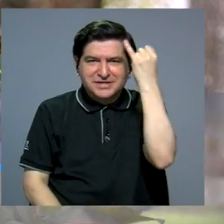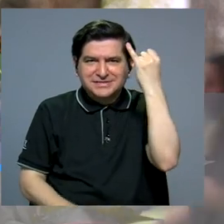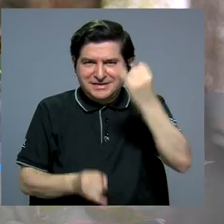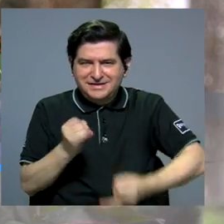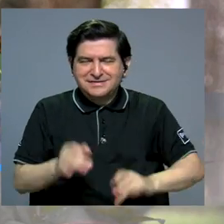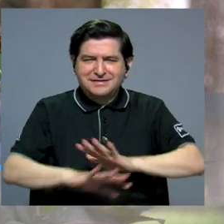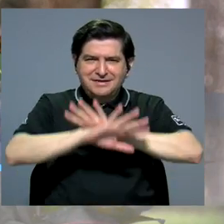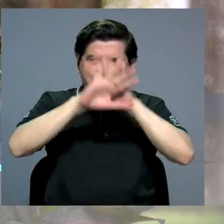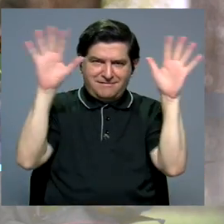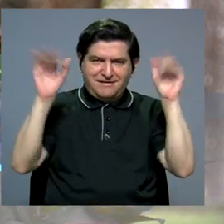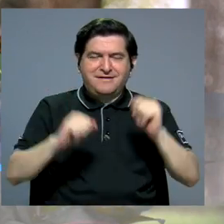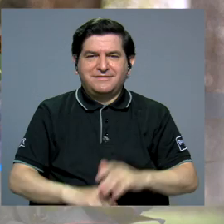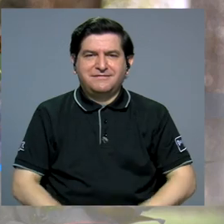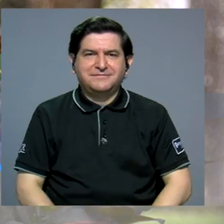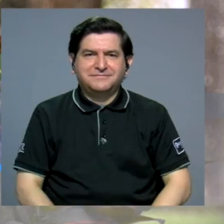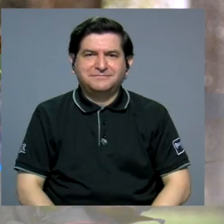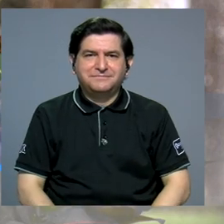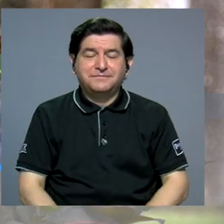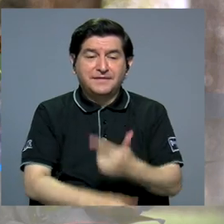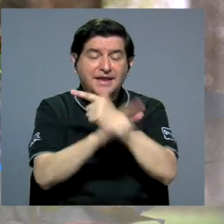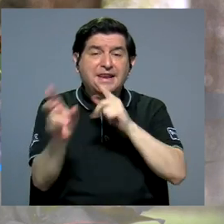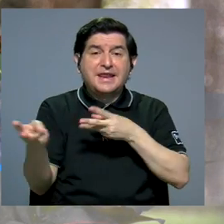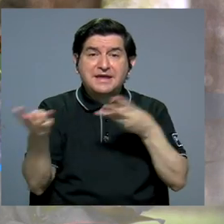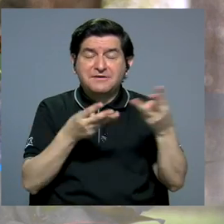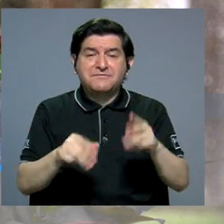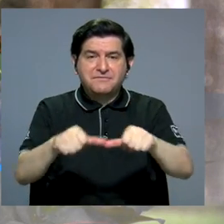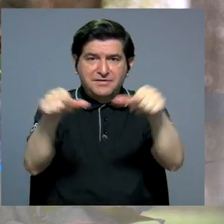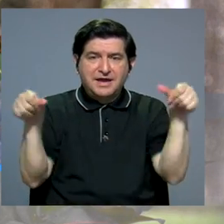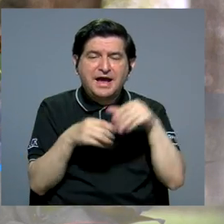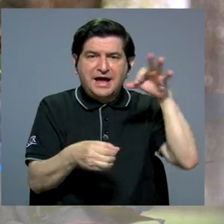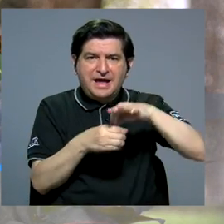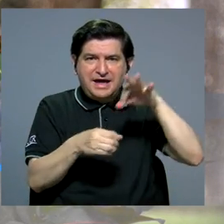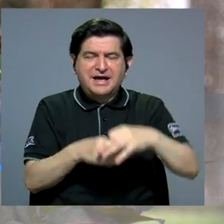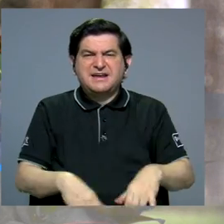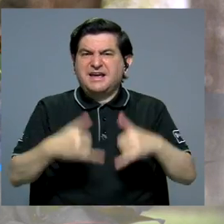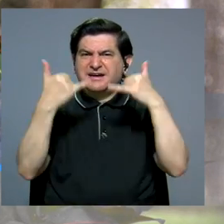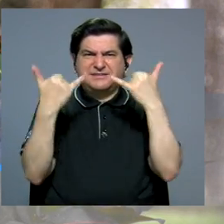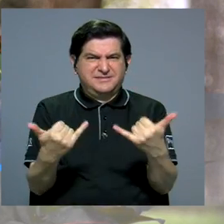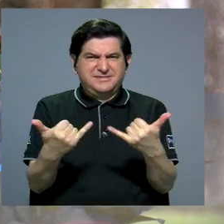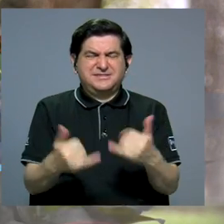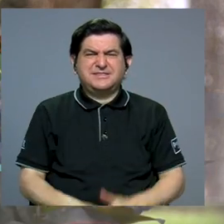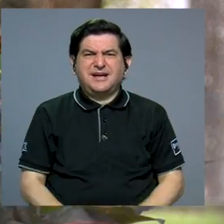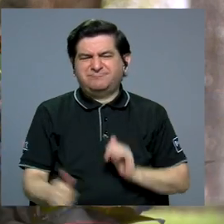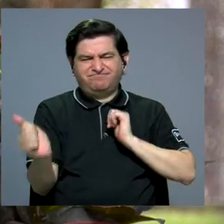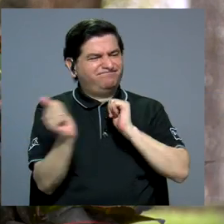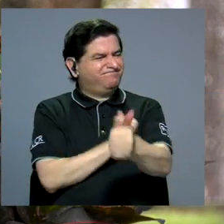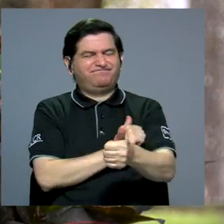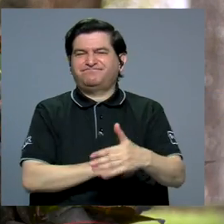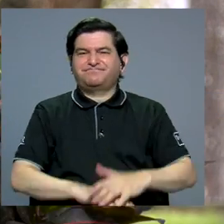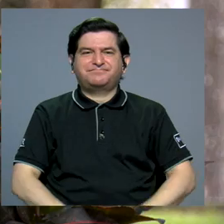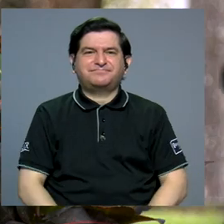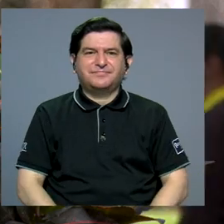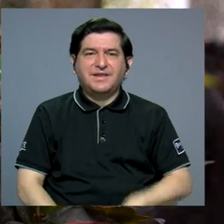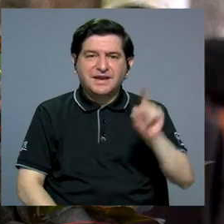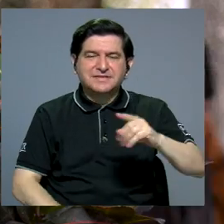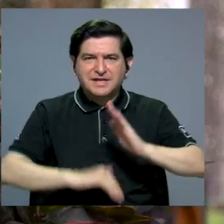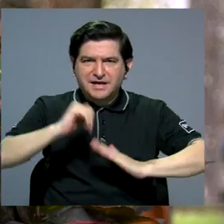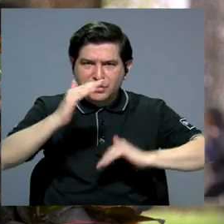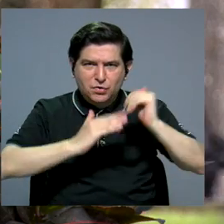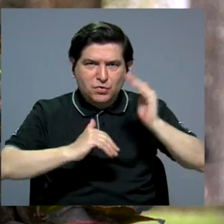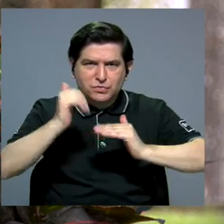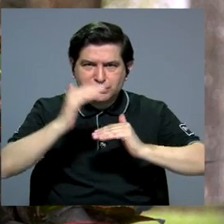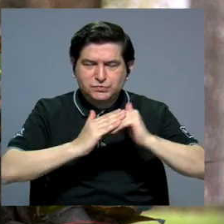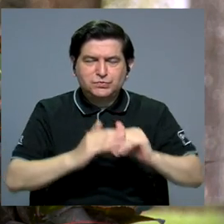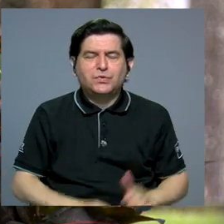con esa idea muy clara de que el libre mercado para el sector agrícola es algo que ya está superado y que hay que